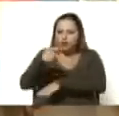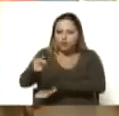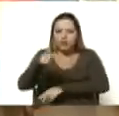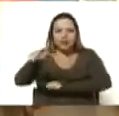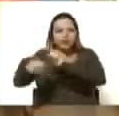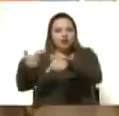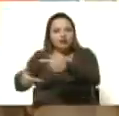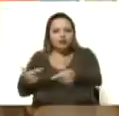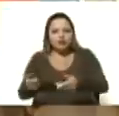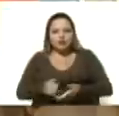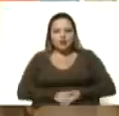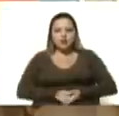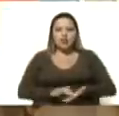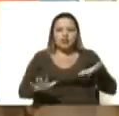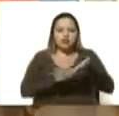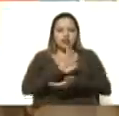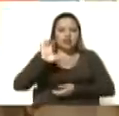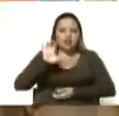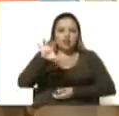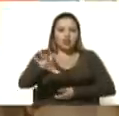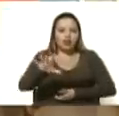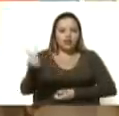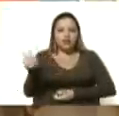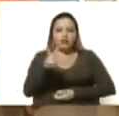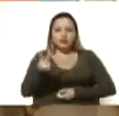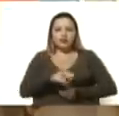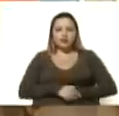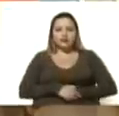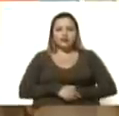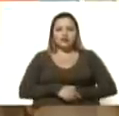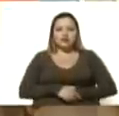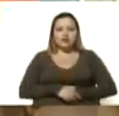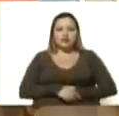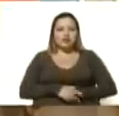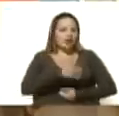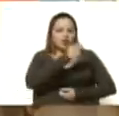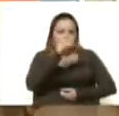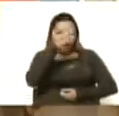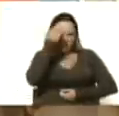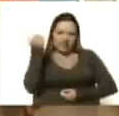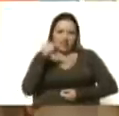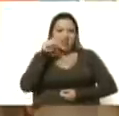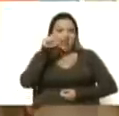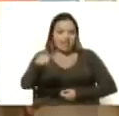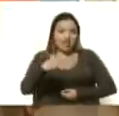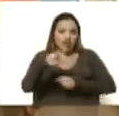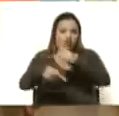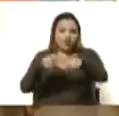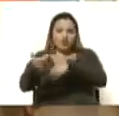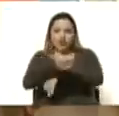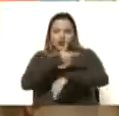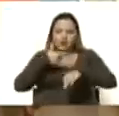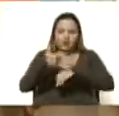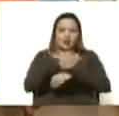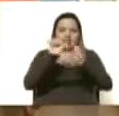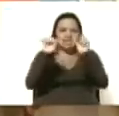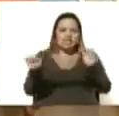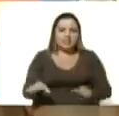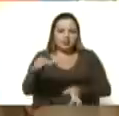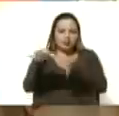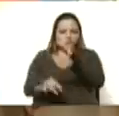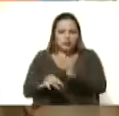dañar al Estado venezolano. No olvidemos eso, afectar al gobierno, al Ejecutivo, al sistema de